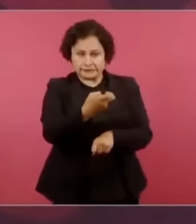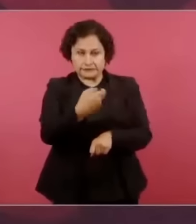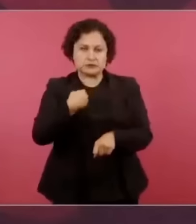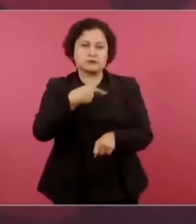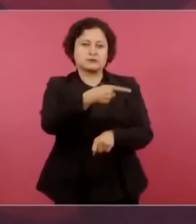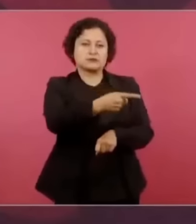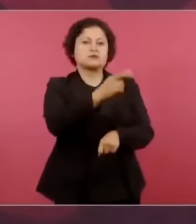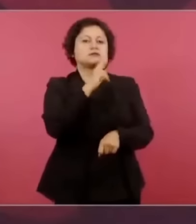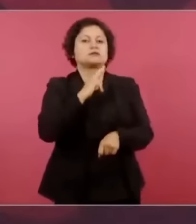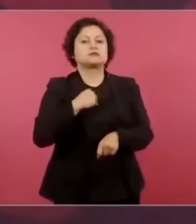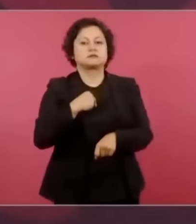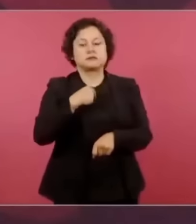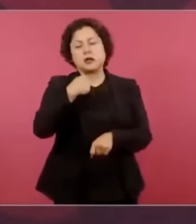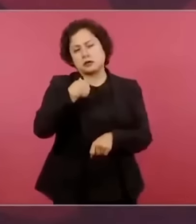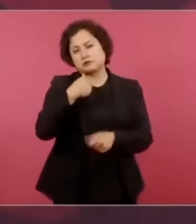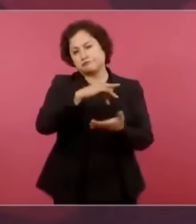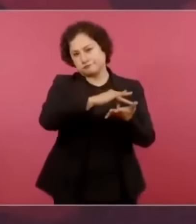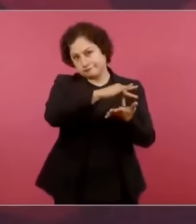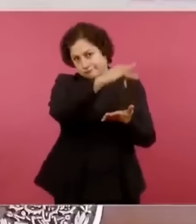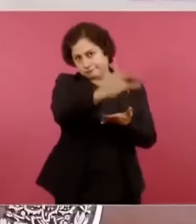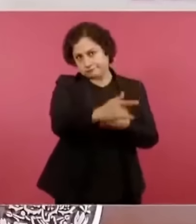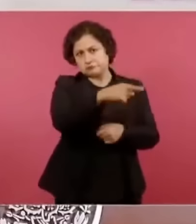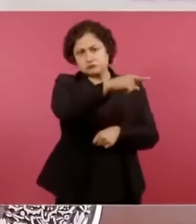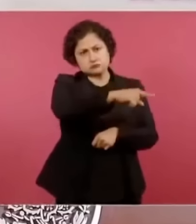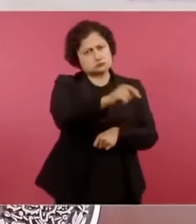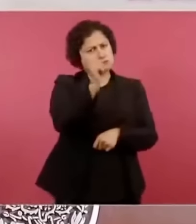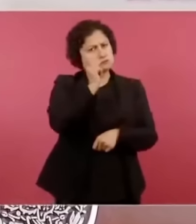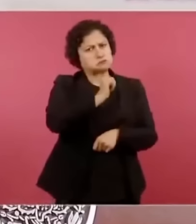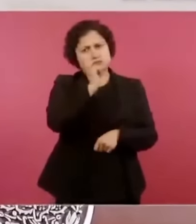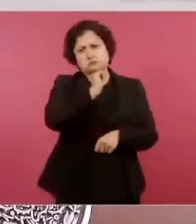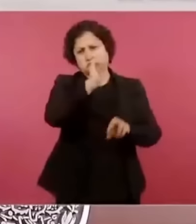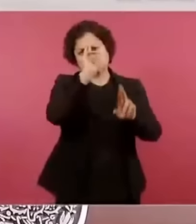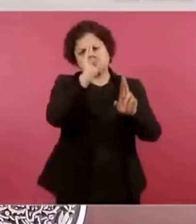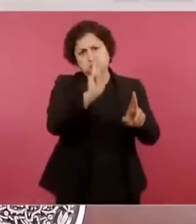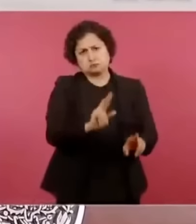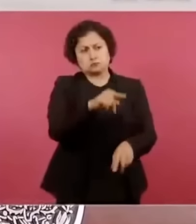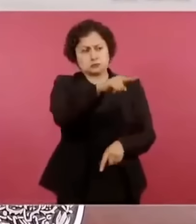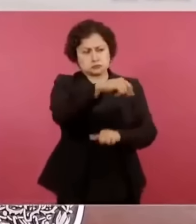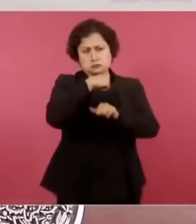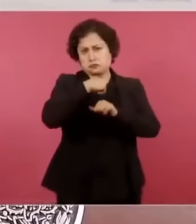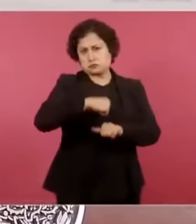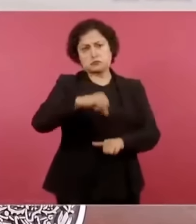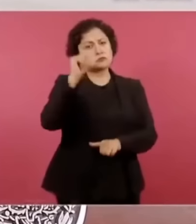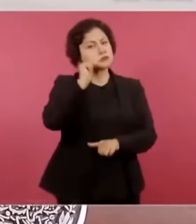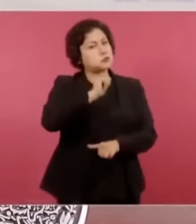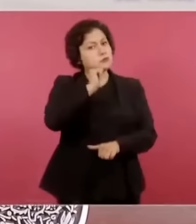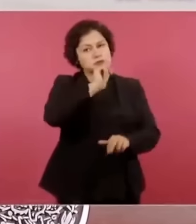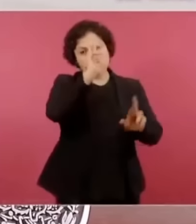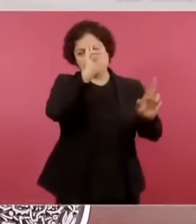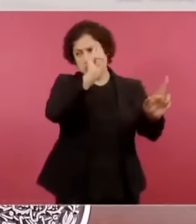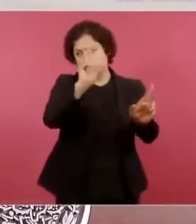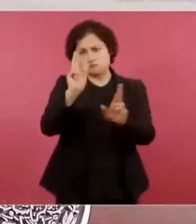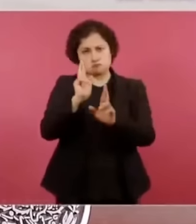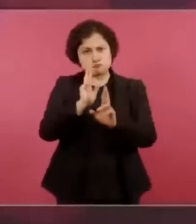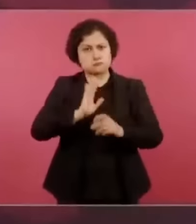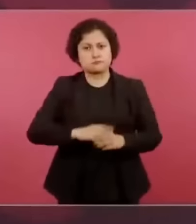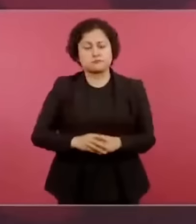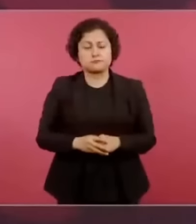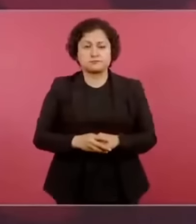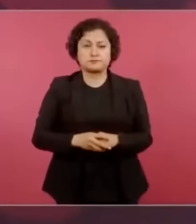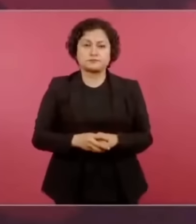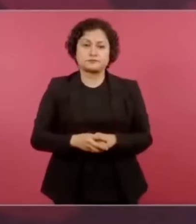él fue respetuoso mientras estuvo ocupando ese cargo. Entonces,